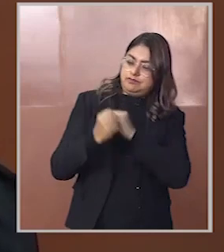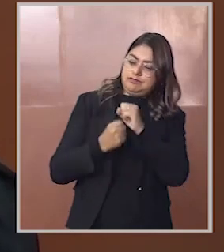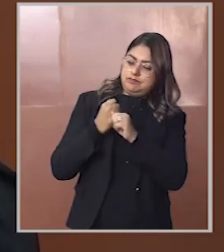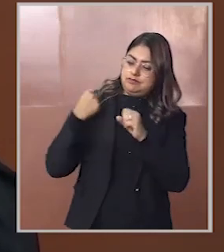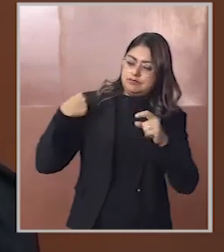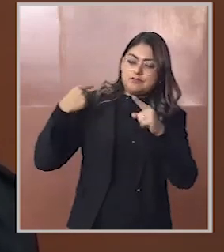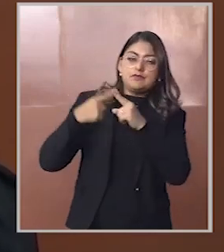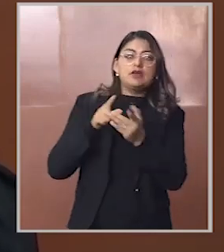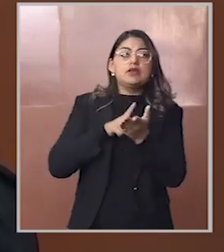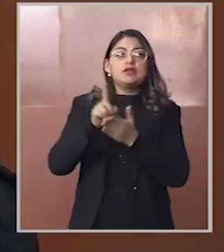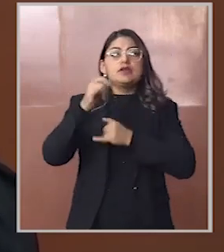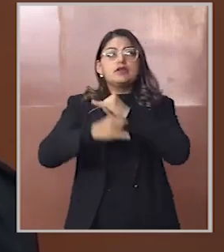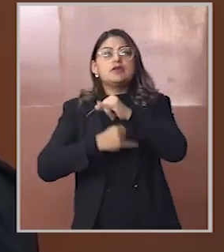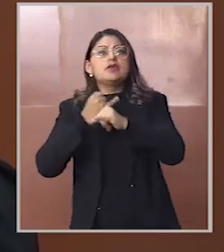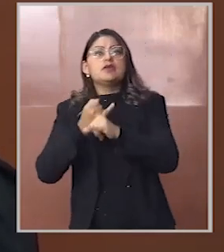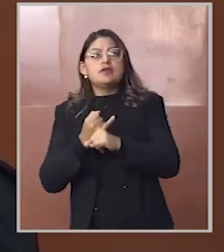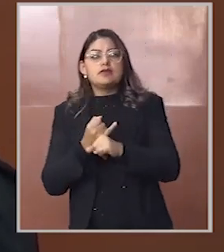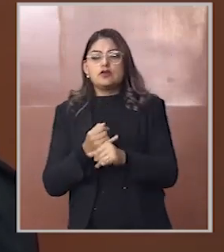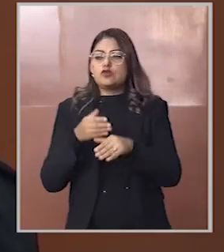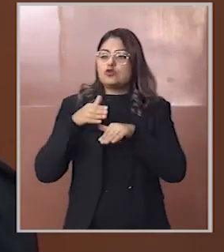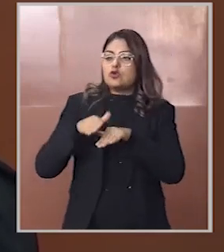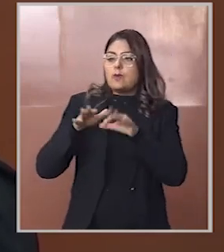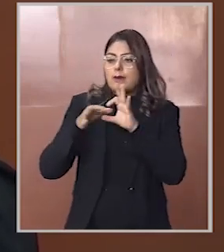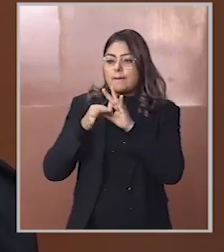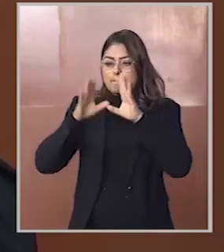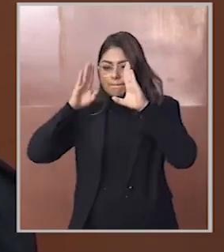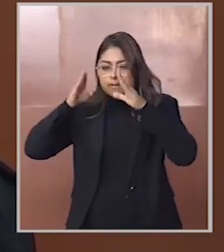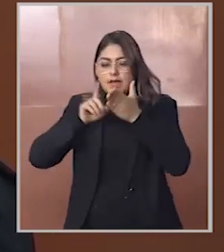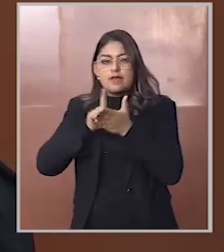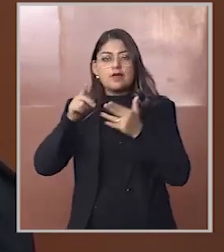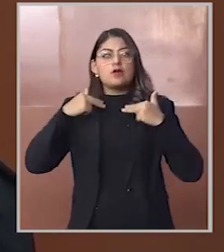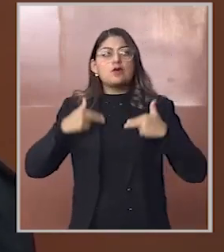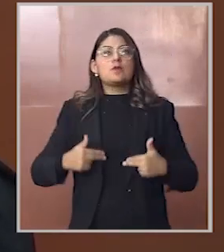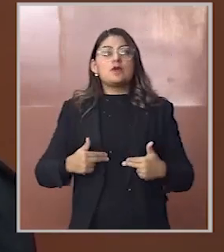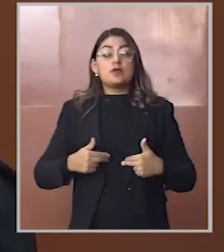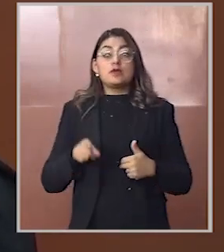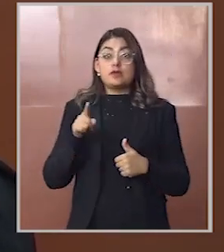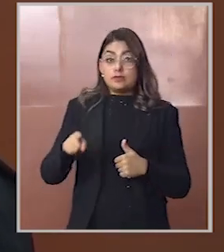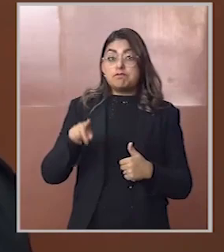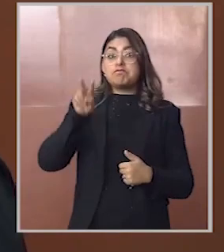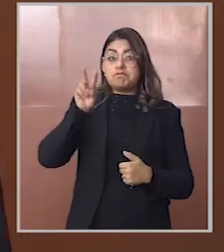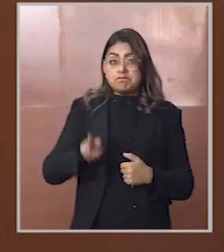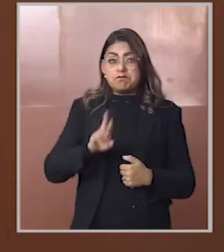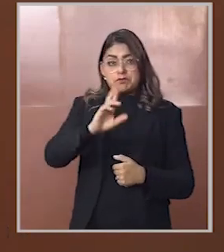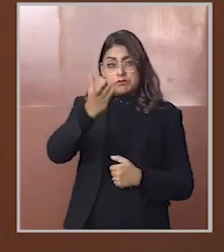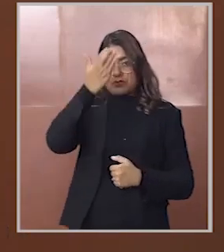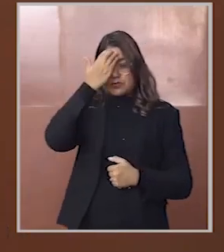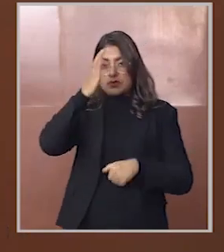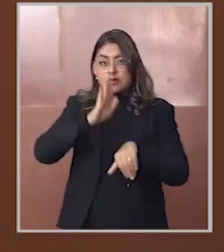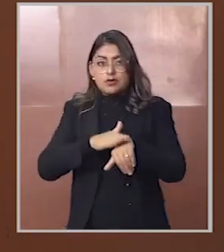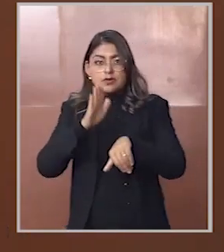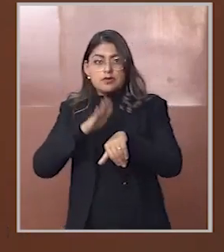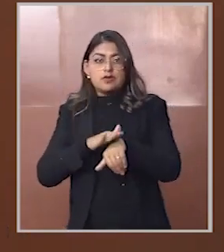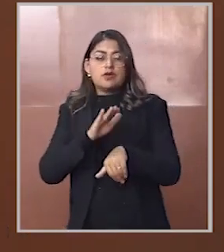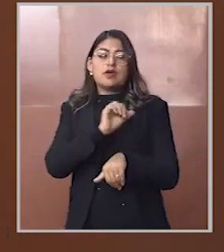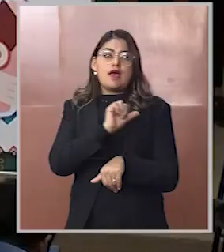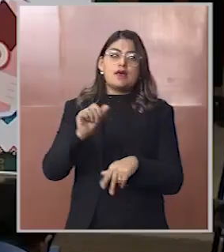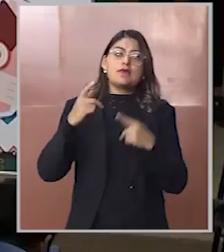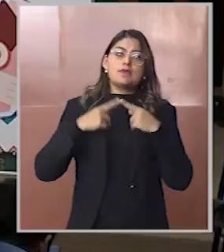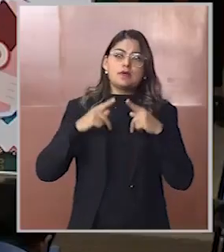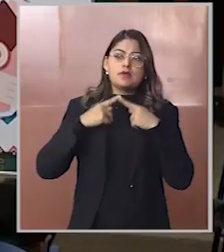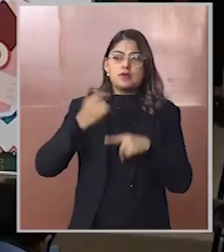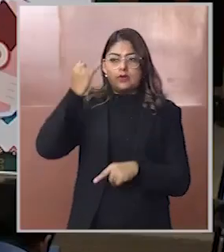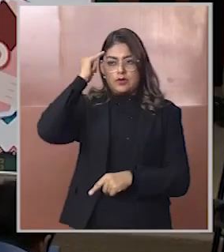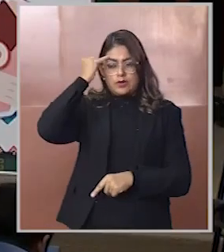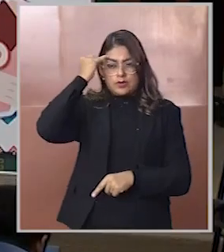últimos años el derecho internacional de los Derechos Humanos ha dado un amplio reconocimiento a los derechos de las personas y pueblos